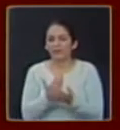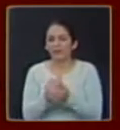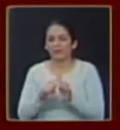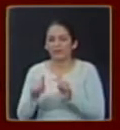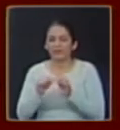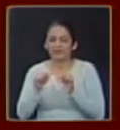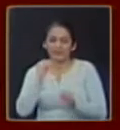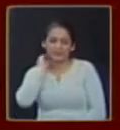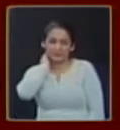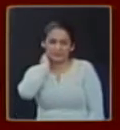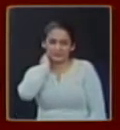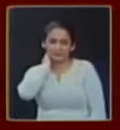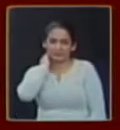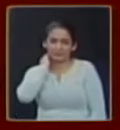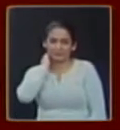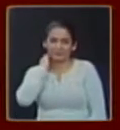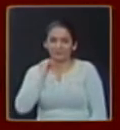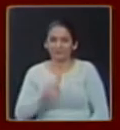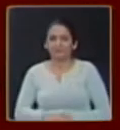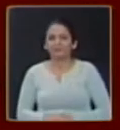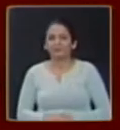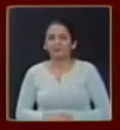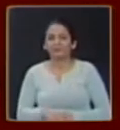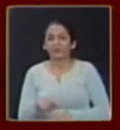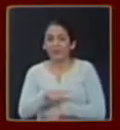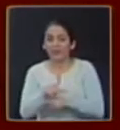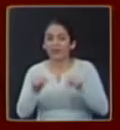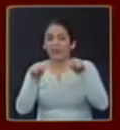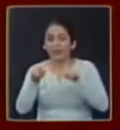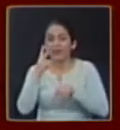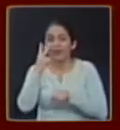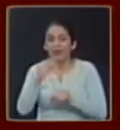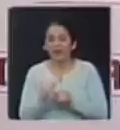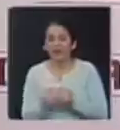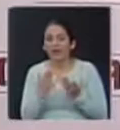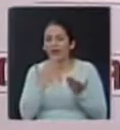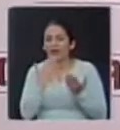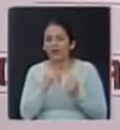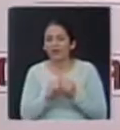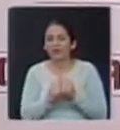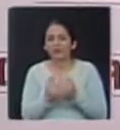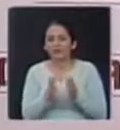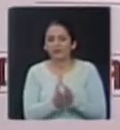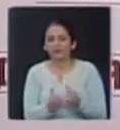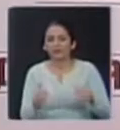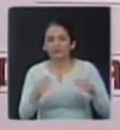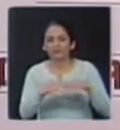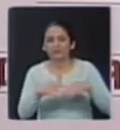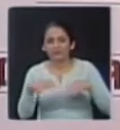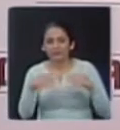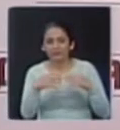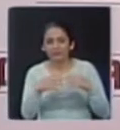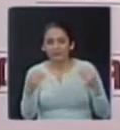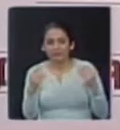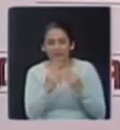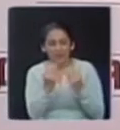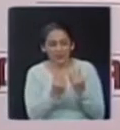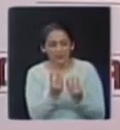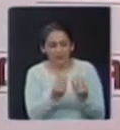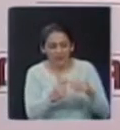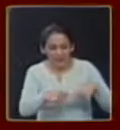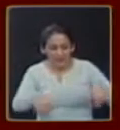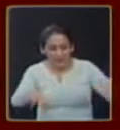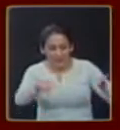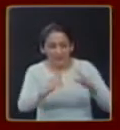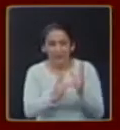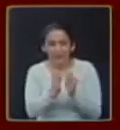el nacimiento más grande de la ciudad se encuentra en el portal artesanal. También hay muchos atractivos para que puedan acercarse este sábado. Quiero